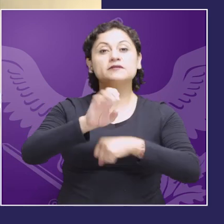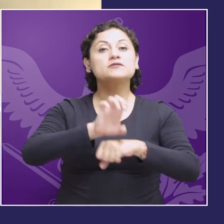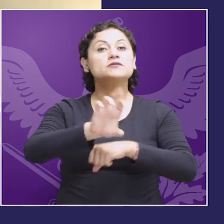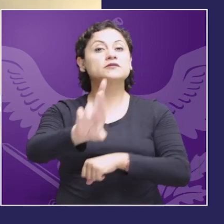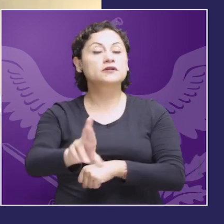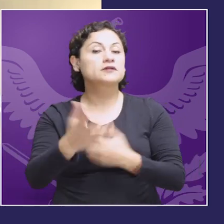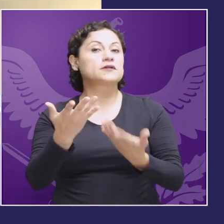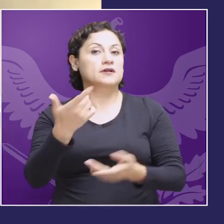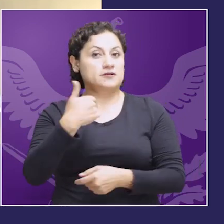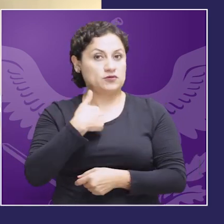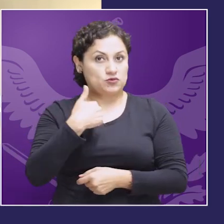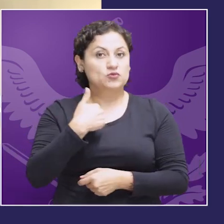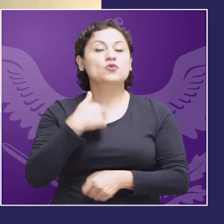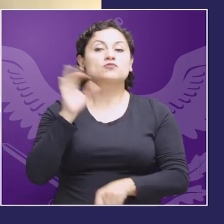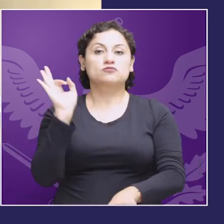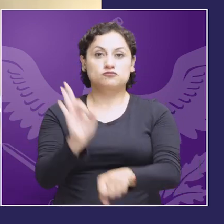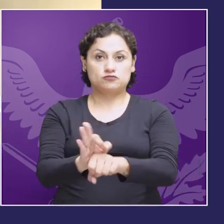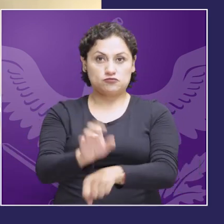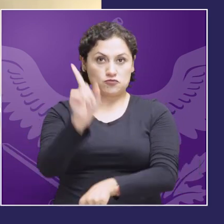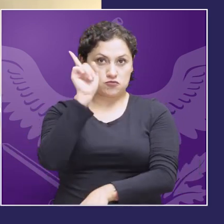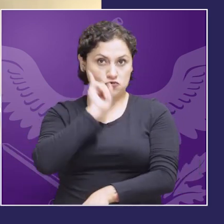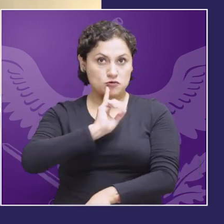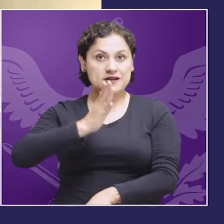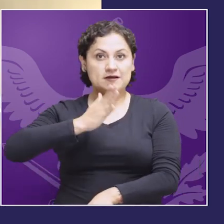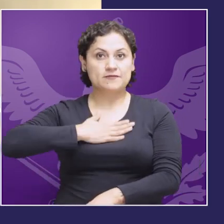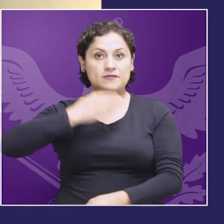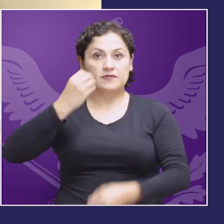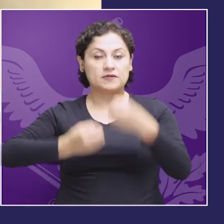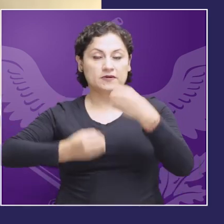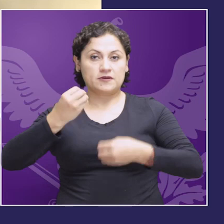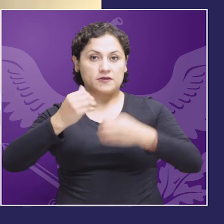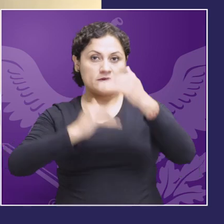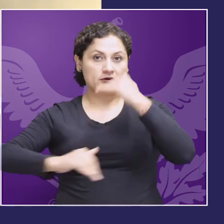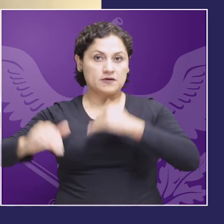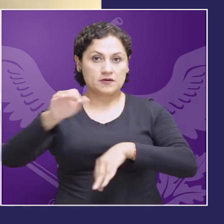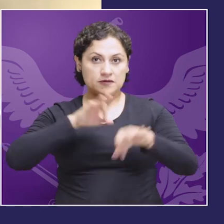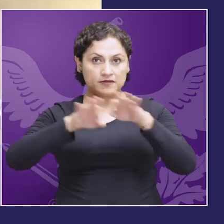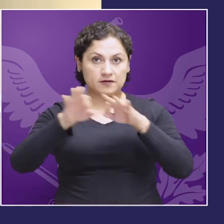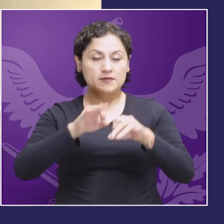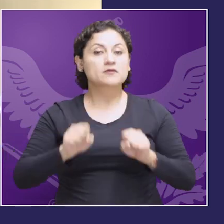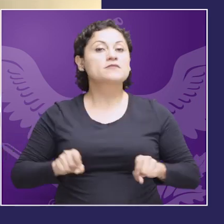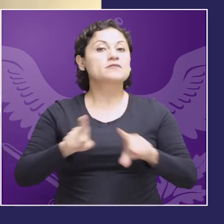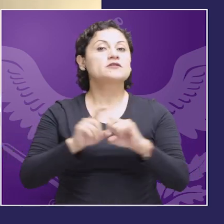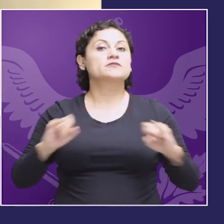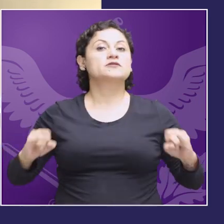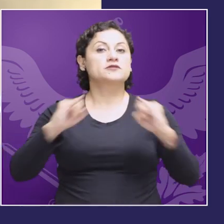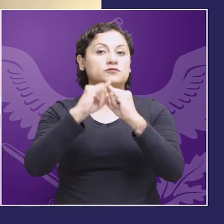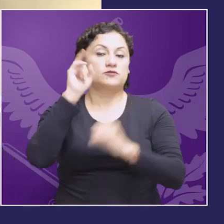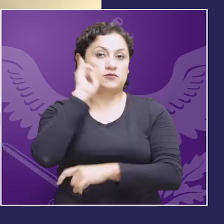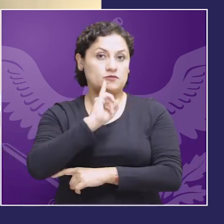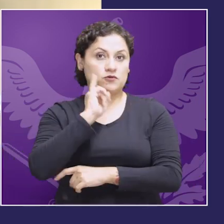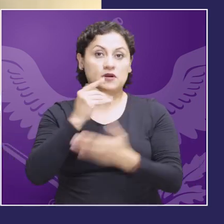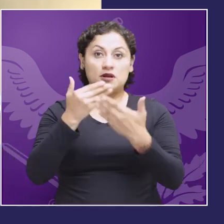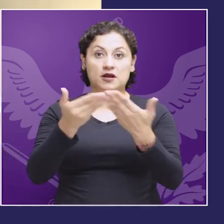Costa Rica, fui ministra de la Mujer, defensora de la mujer y presidenta del Instituto Nacional de las